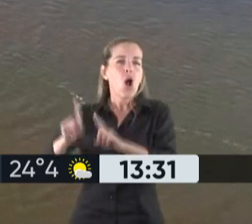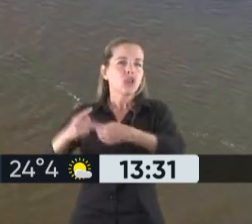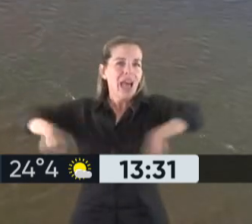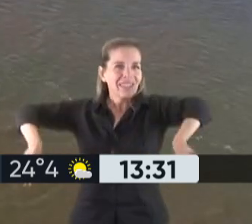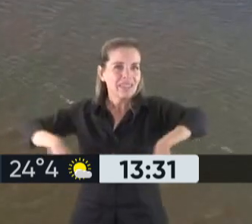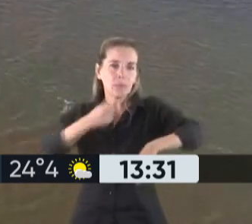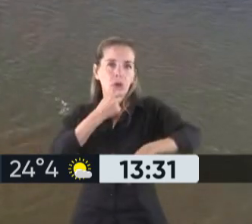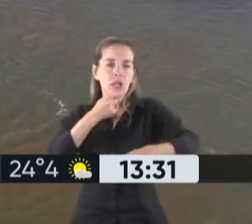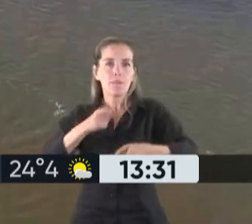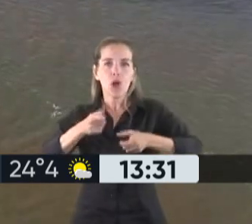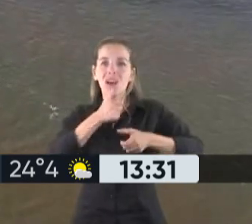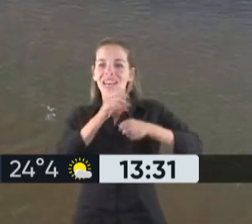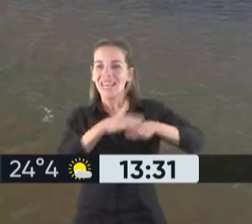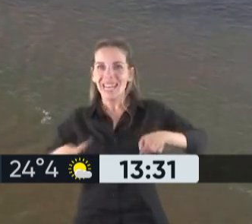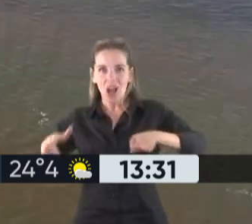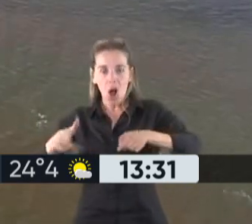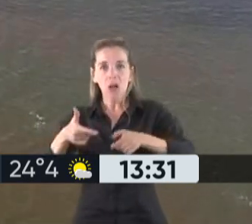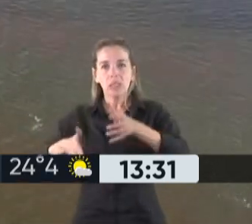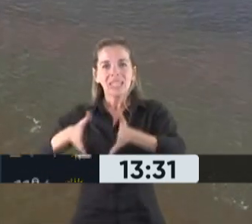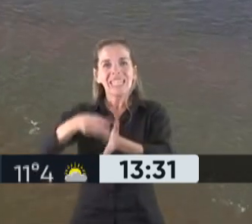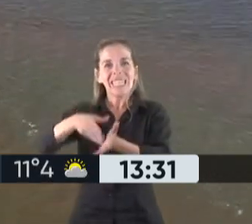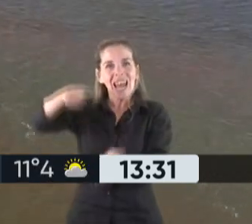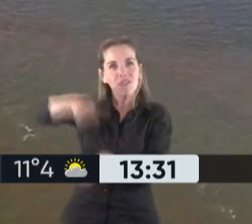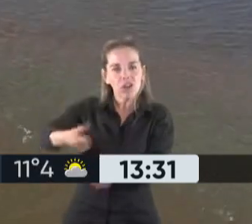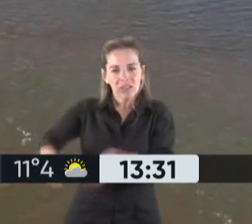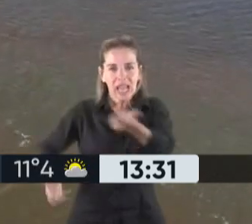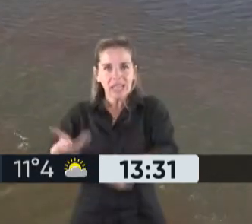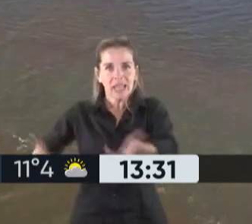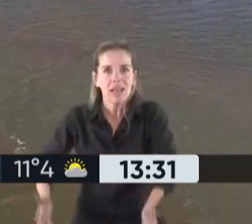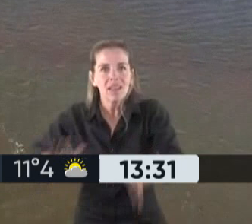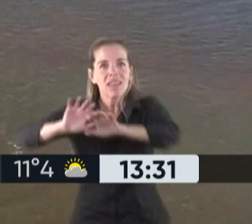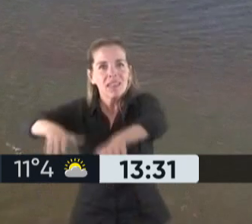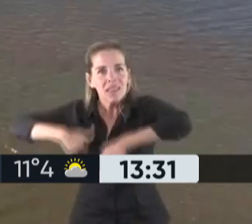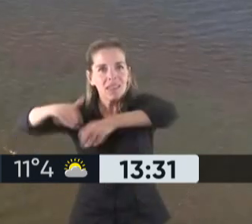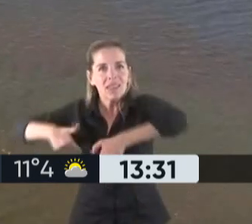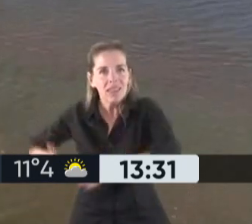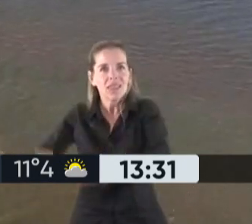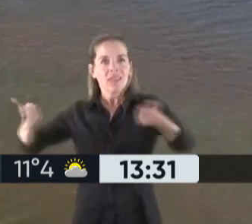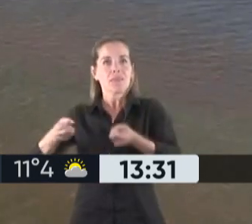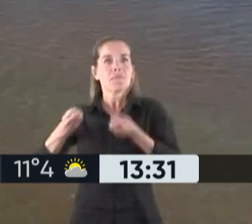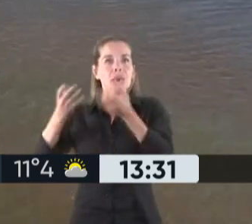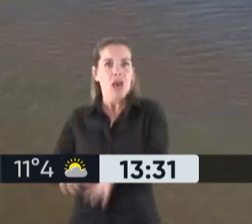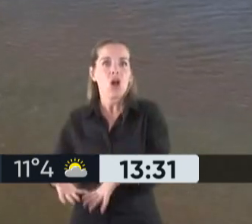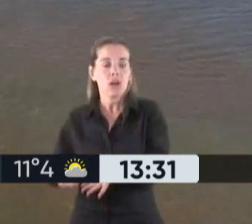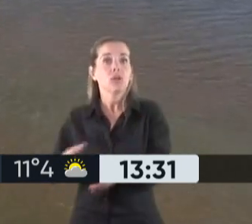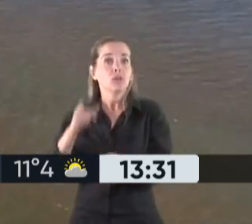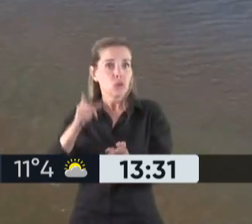dragado, y al cabo de un año de gestión, ¿de qué nos dimos cuenta? Que habíamos ganado 20 millones de